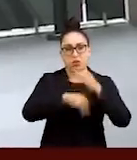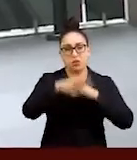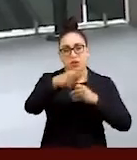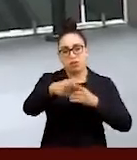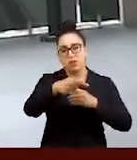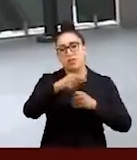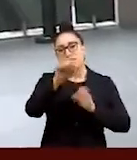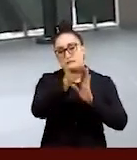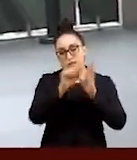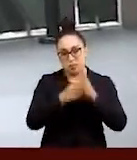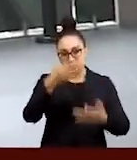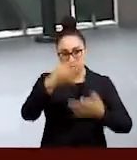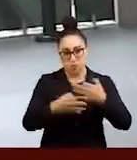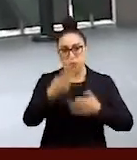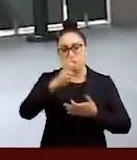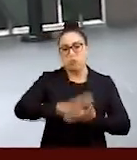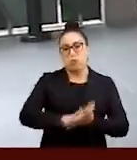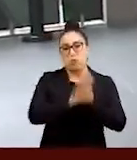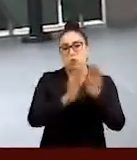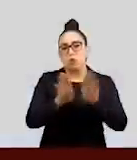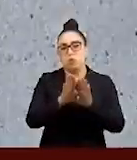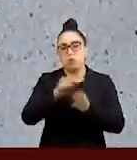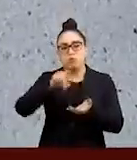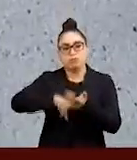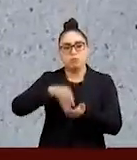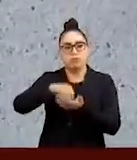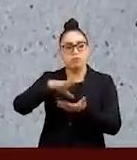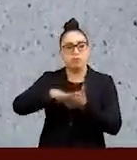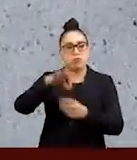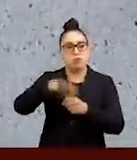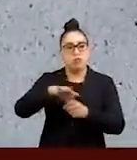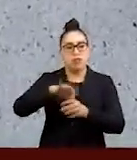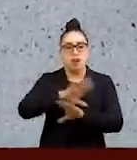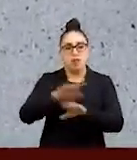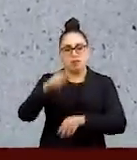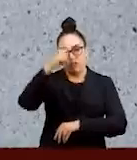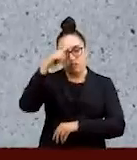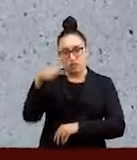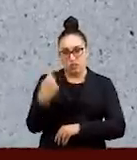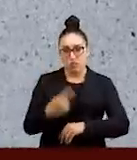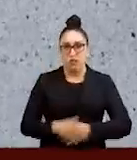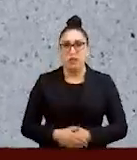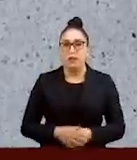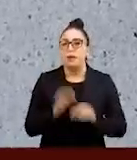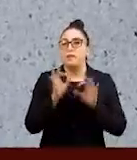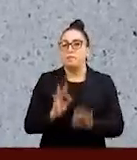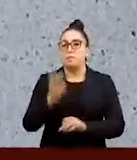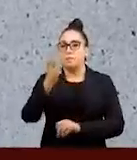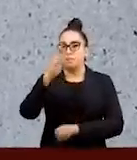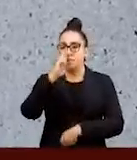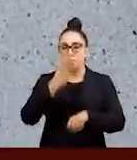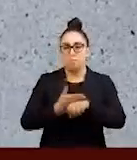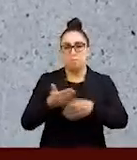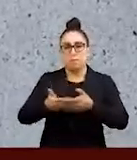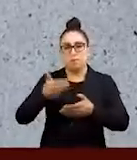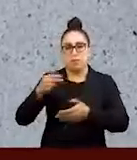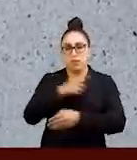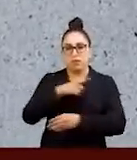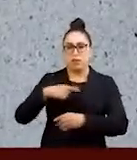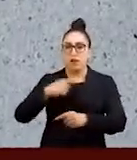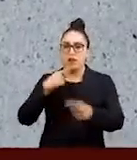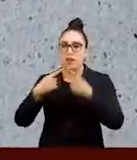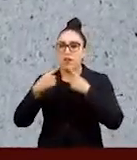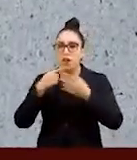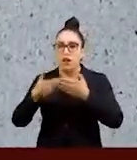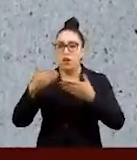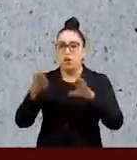politizar, electoralizar al Poder Judicial. Pero esa responsabilidad es la apertura al diálogo, porque la democracia es crecer en